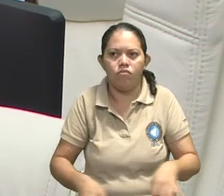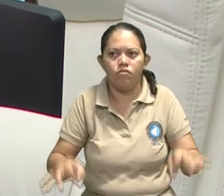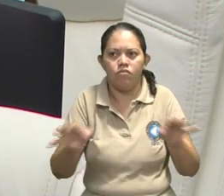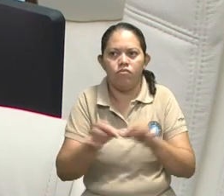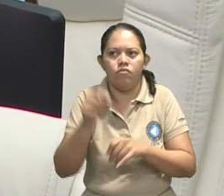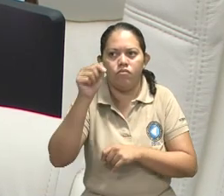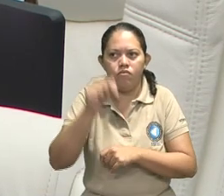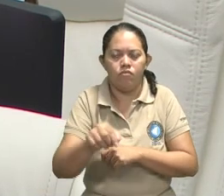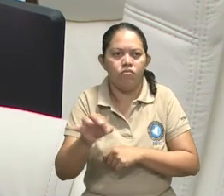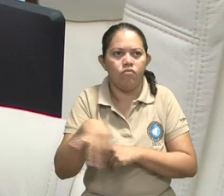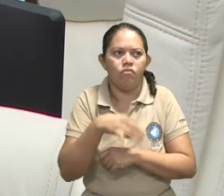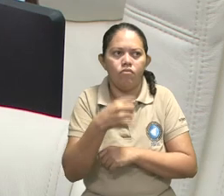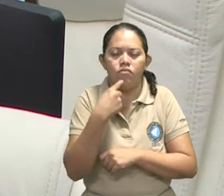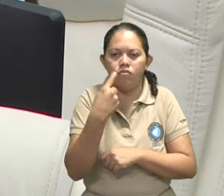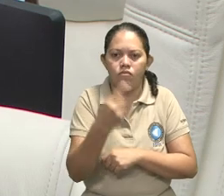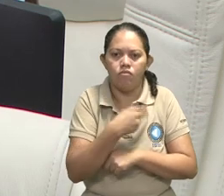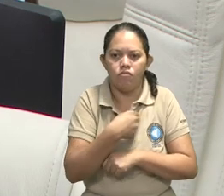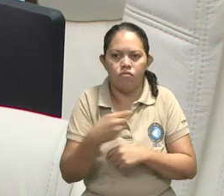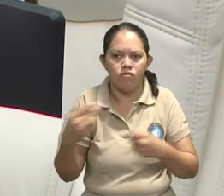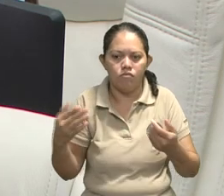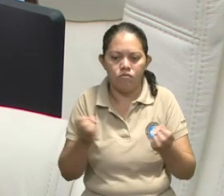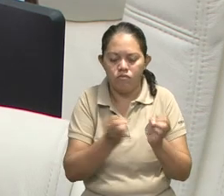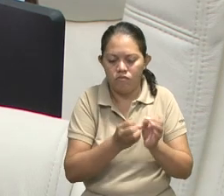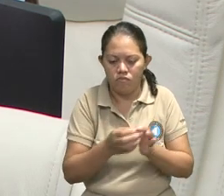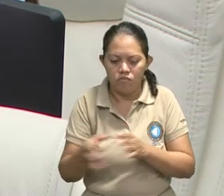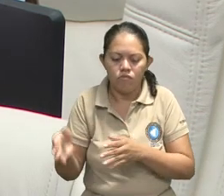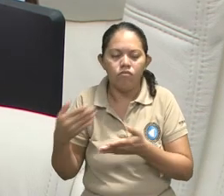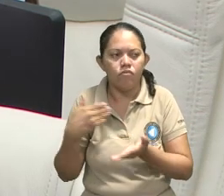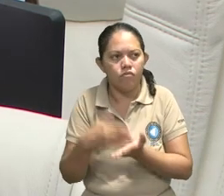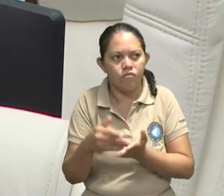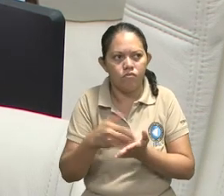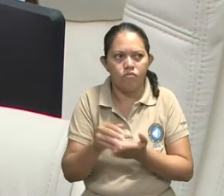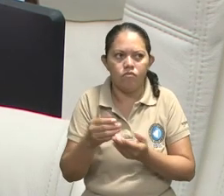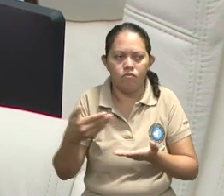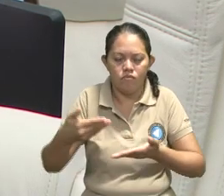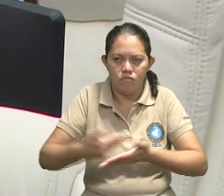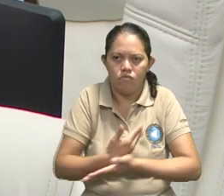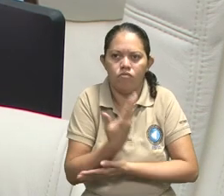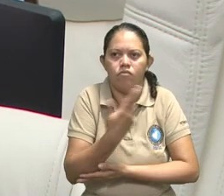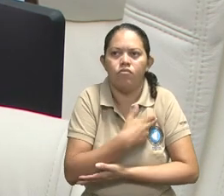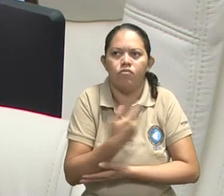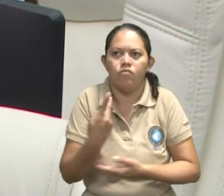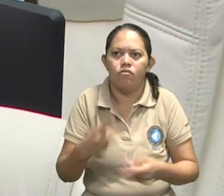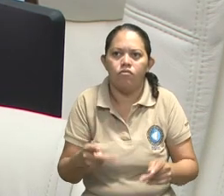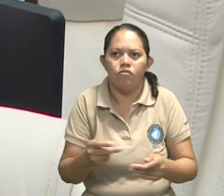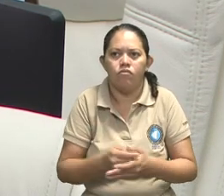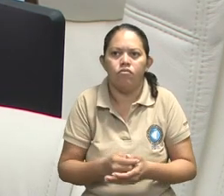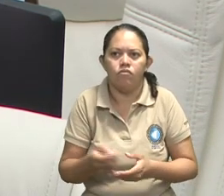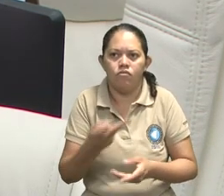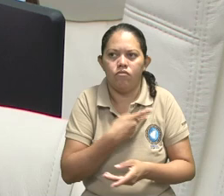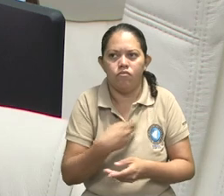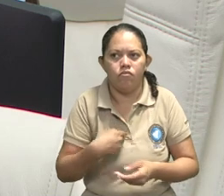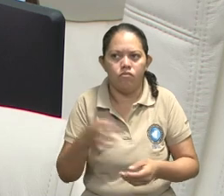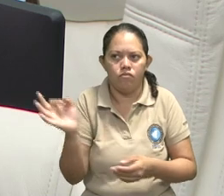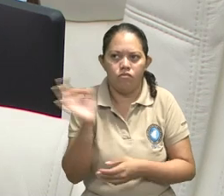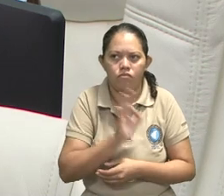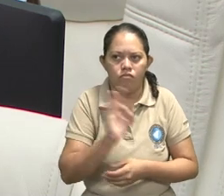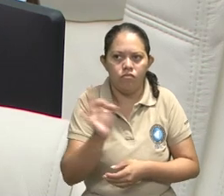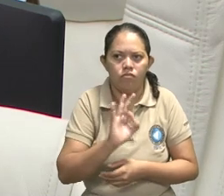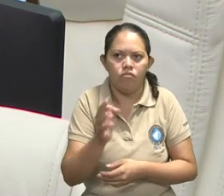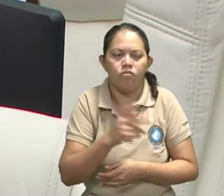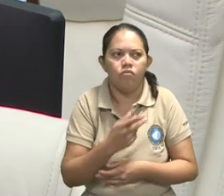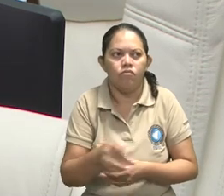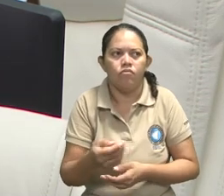la institución, es decir, una estructura organizacional flexible, ágil, moderna, prospectiva y congruente con sus nuevas funciones y